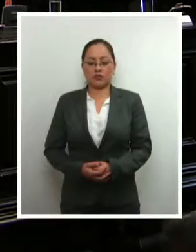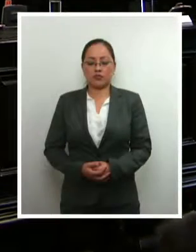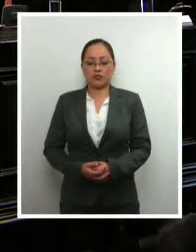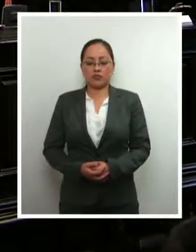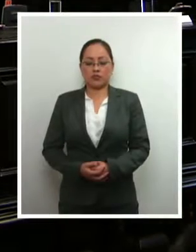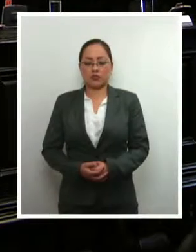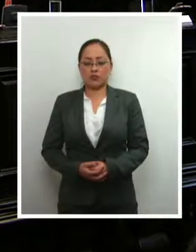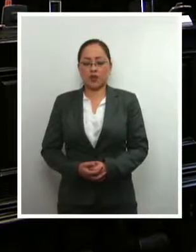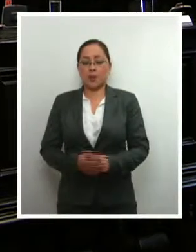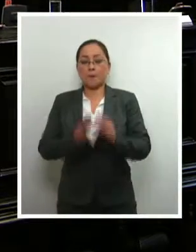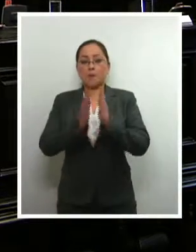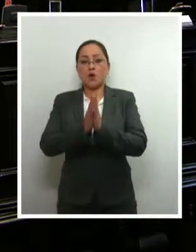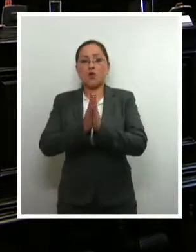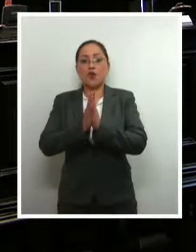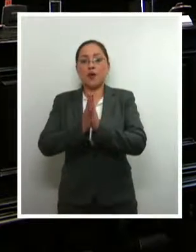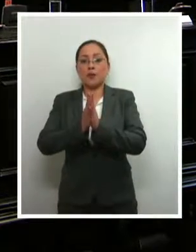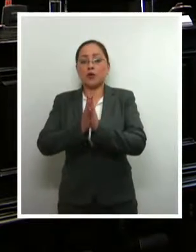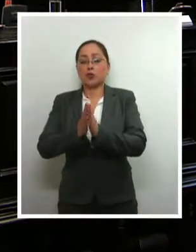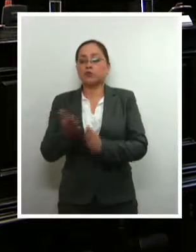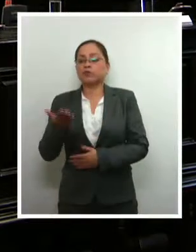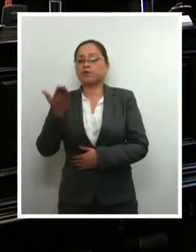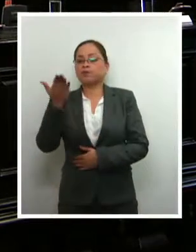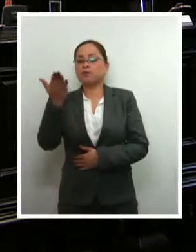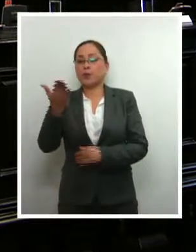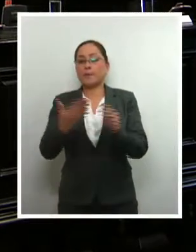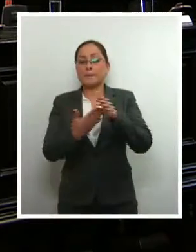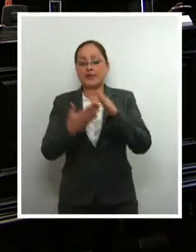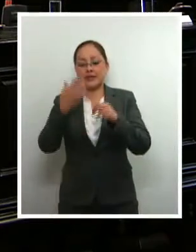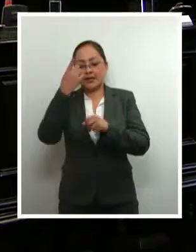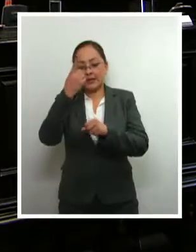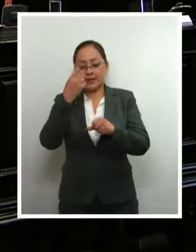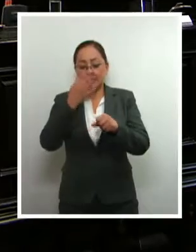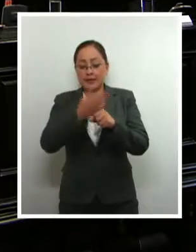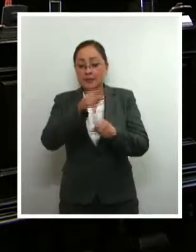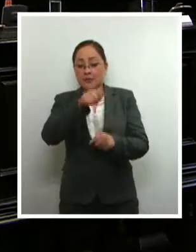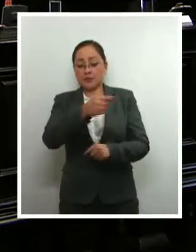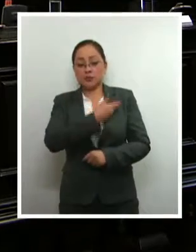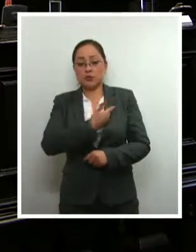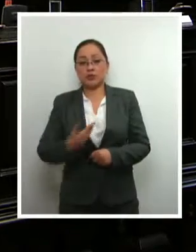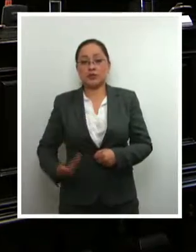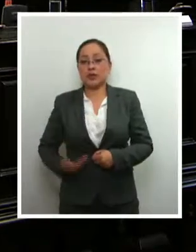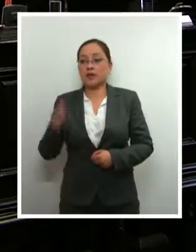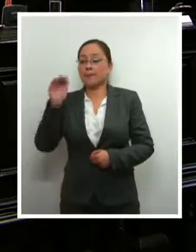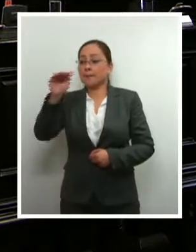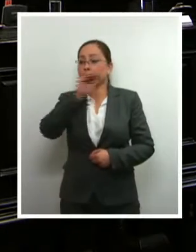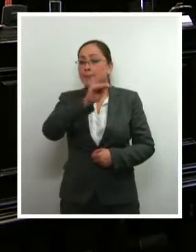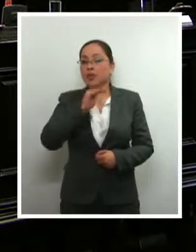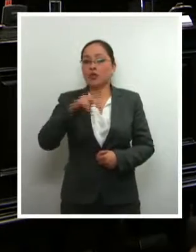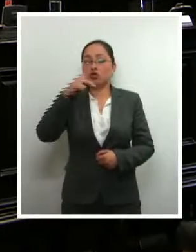Los de servicios parlamentarios lo solicitan el presidente acá arriba.